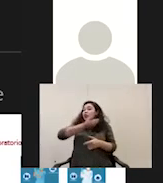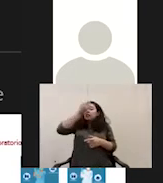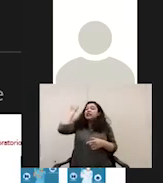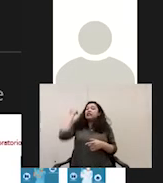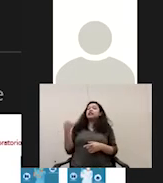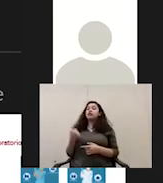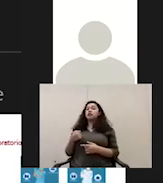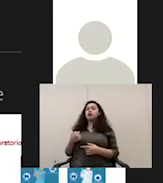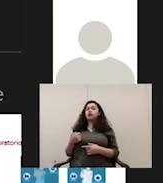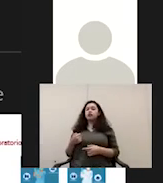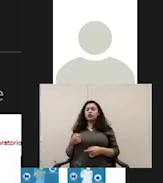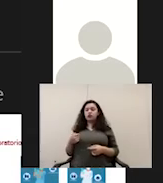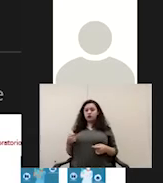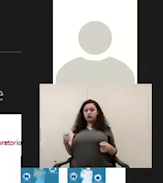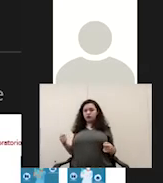ser como